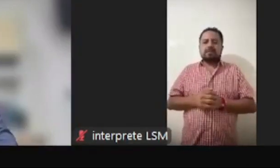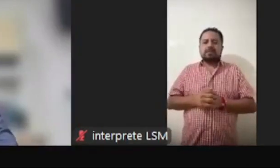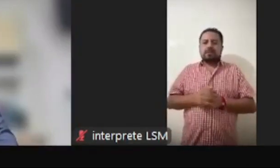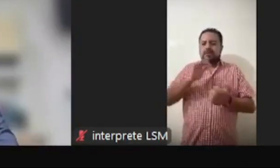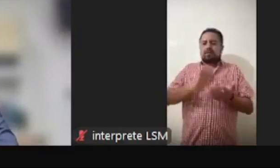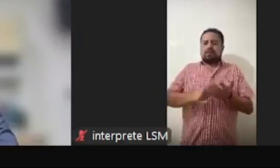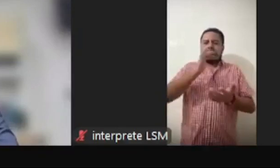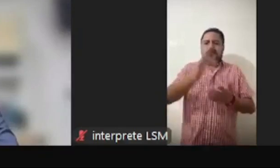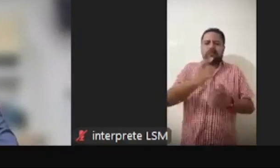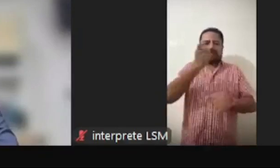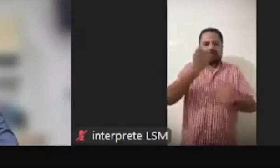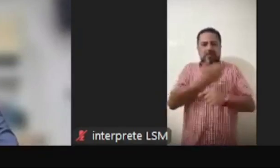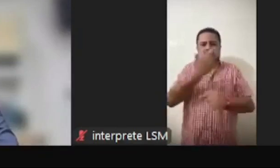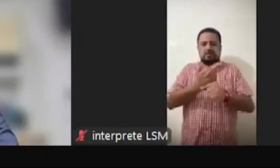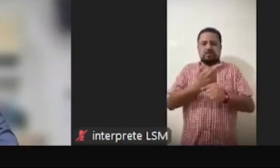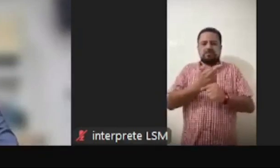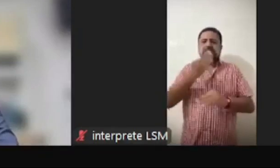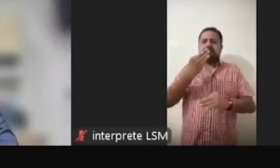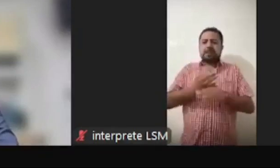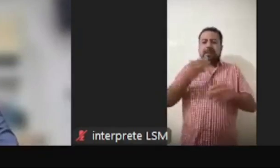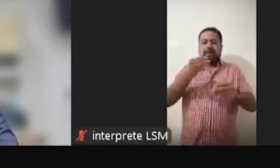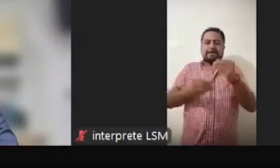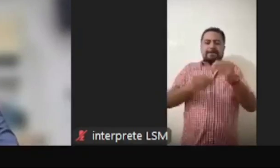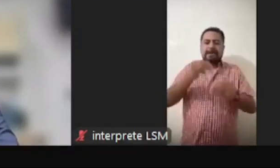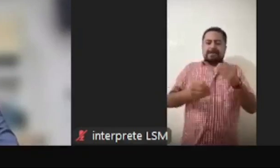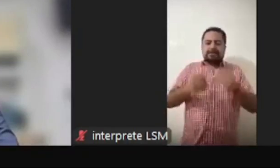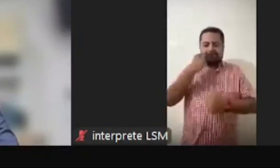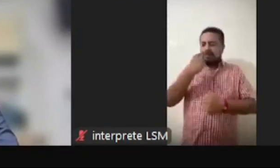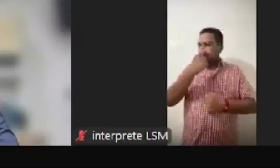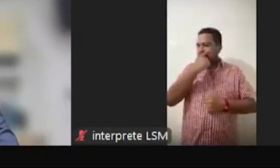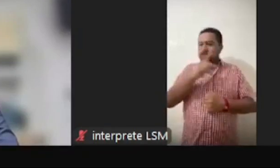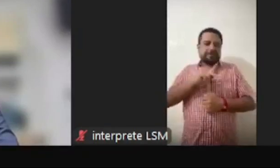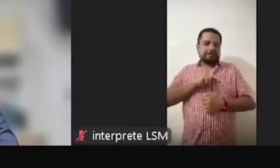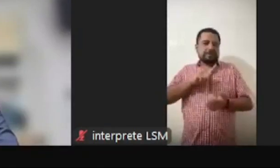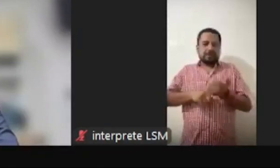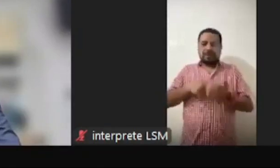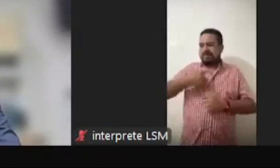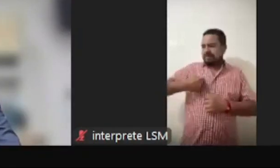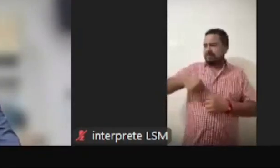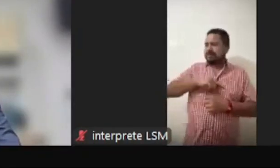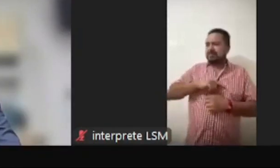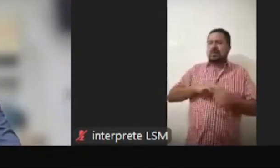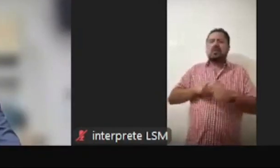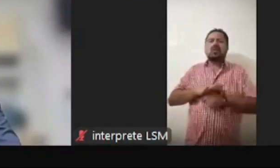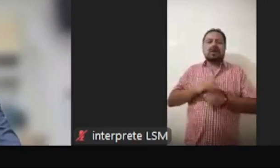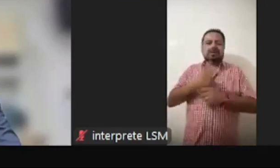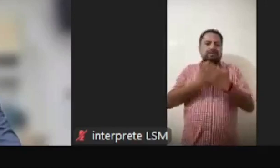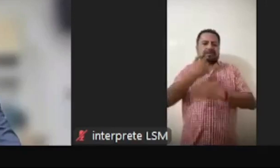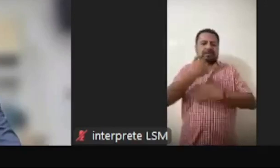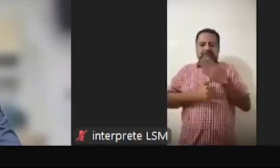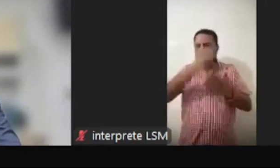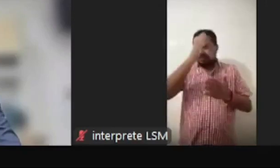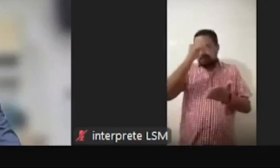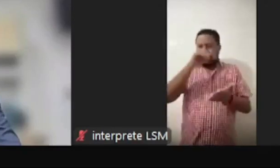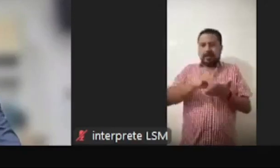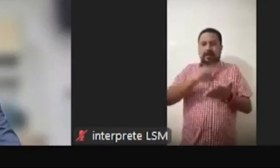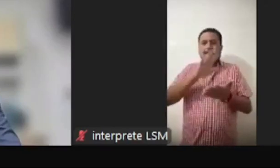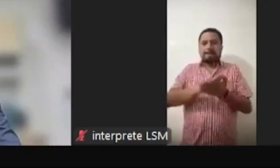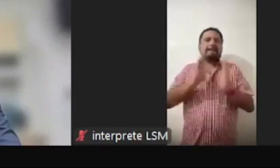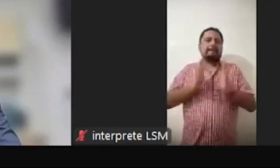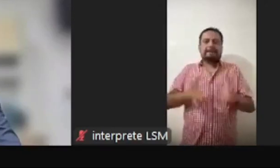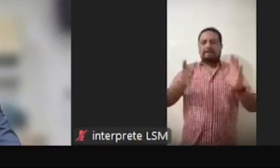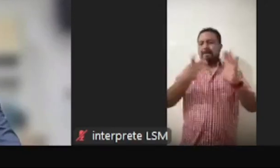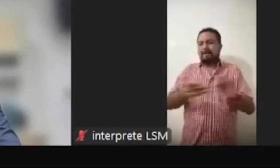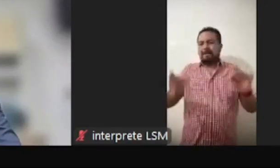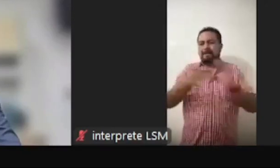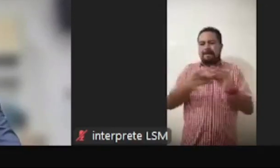Gracias, secretario. Magistradas, magistrado, está a nuestra consideración los proyectos de acuerdos plenarios de los que se ha dado cuenta.